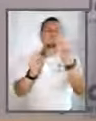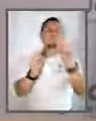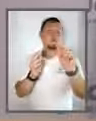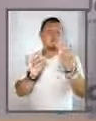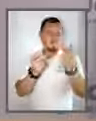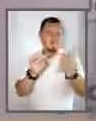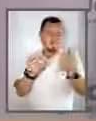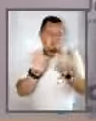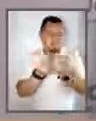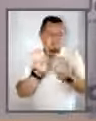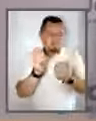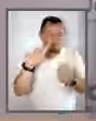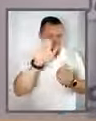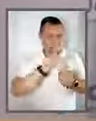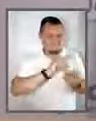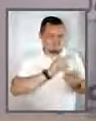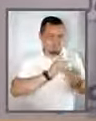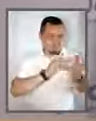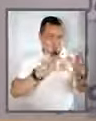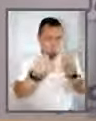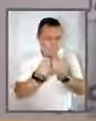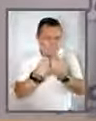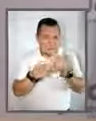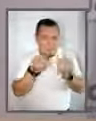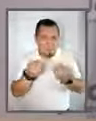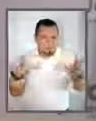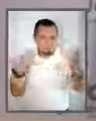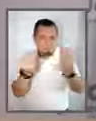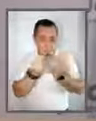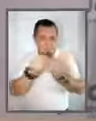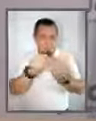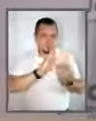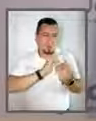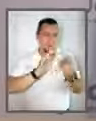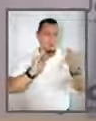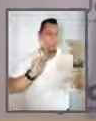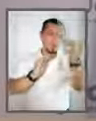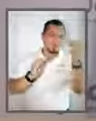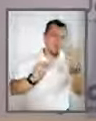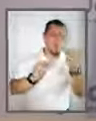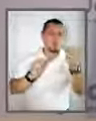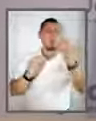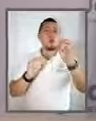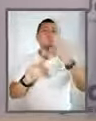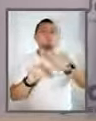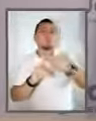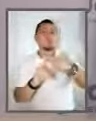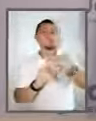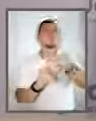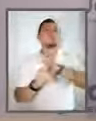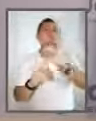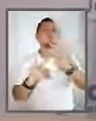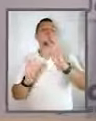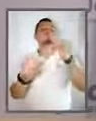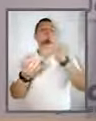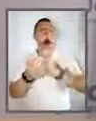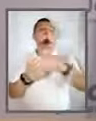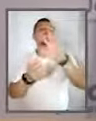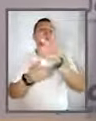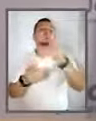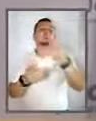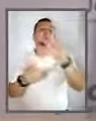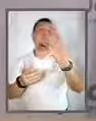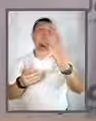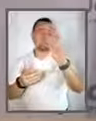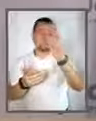que entonces a estos positivos y a un porcentaje de los negativos también se puedan confirmar a través de una